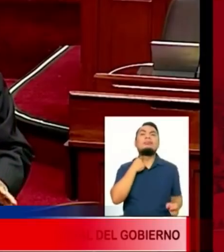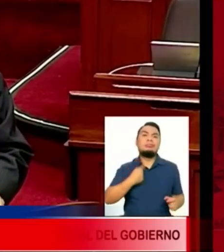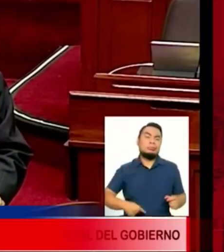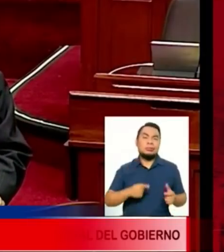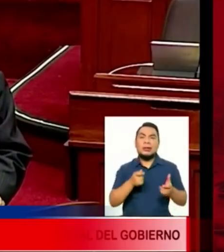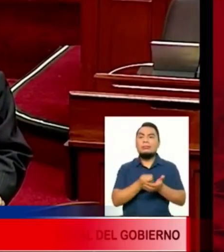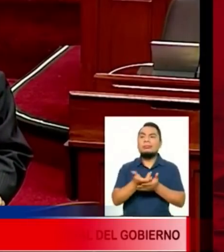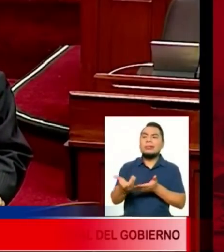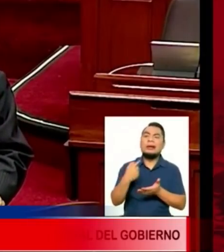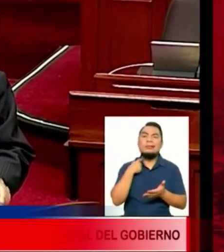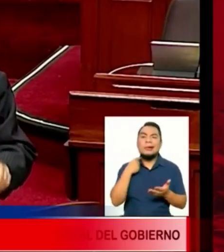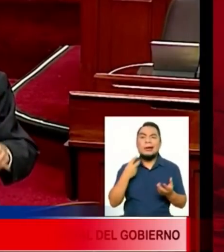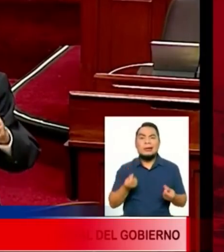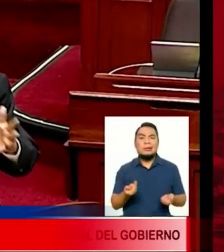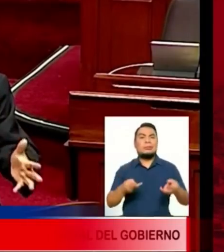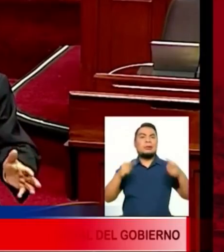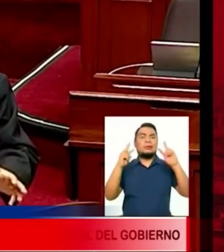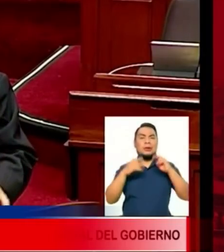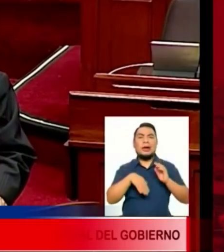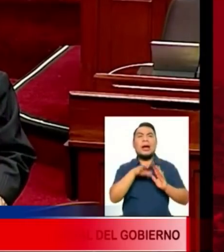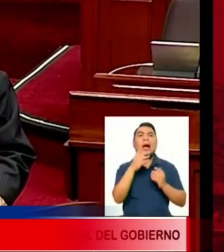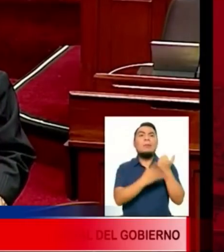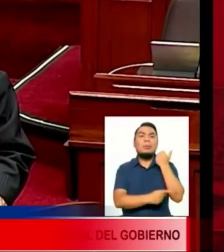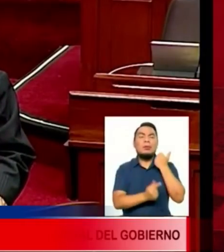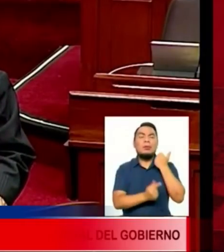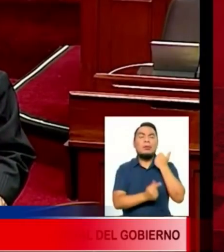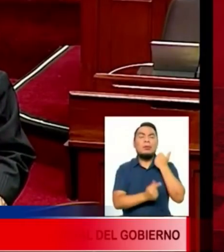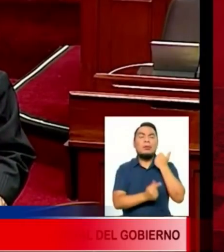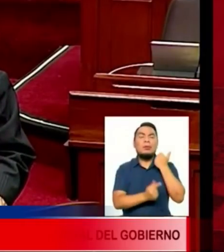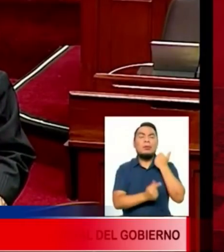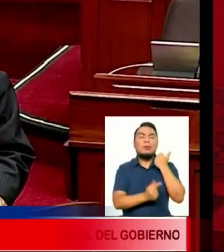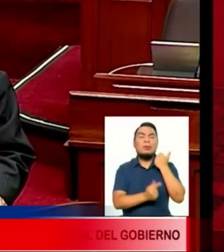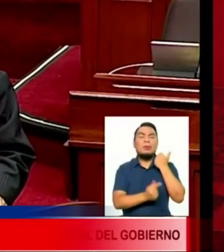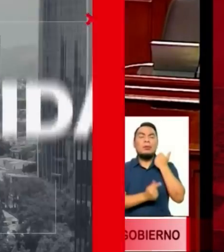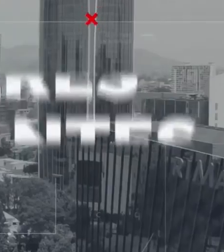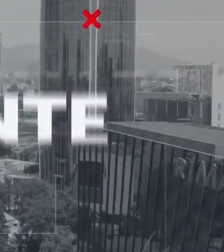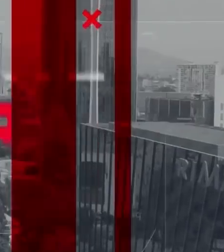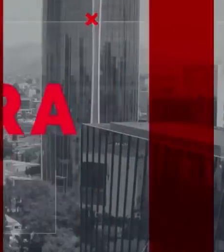los consumidores, a los que menos tienen.